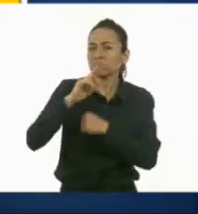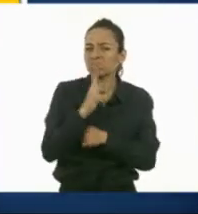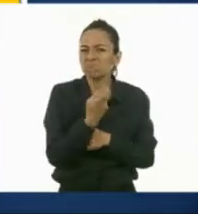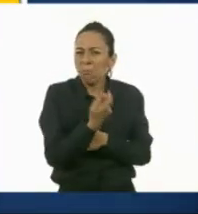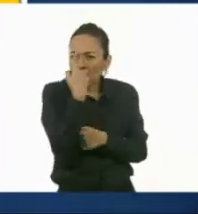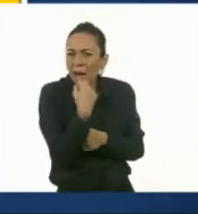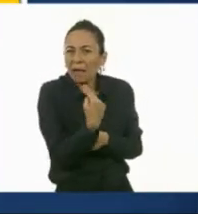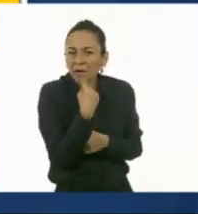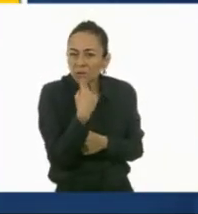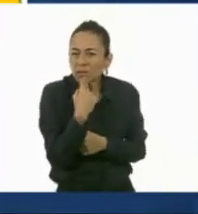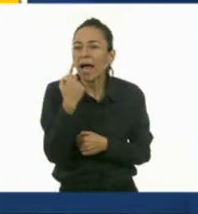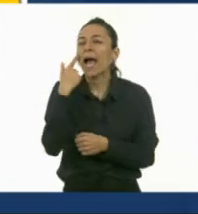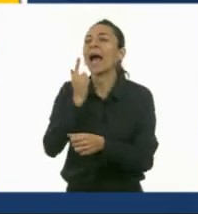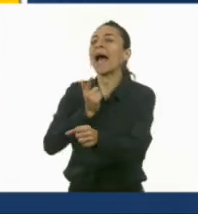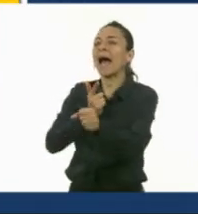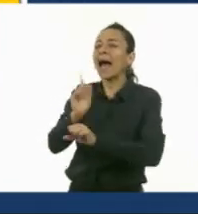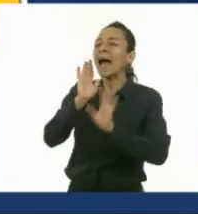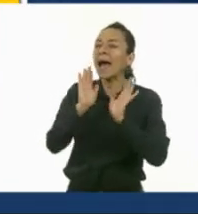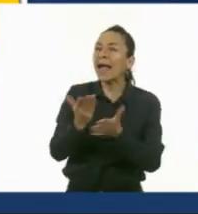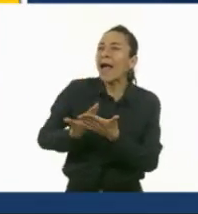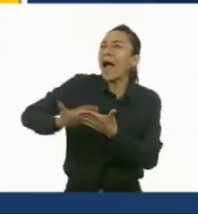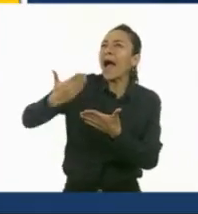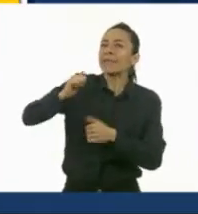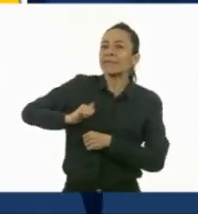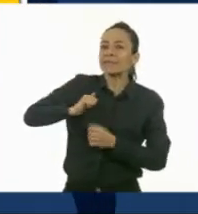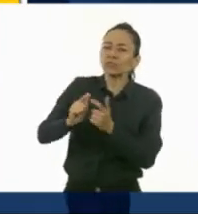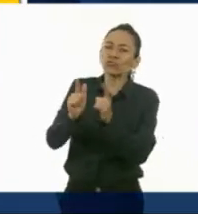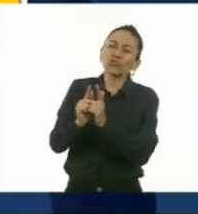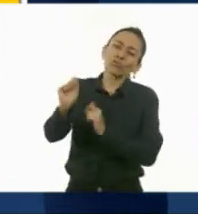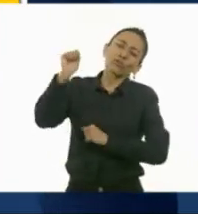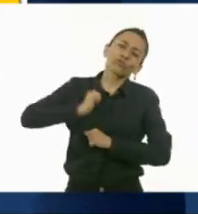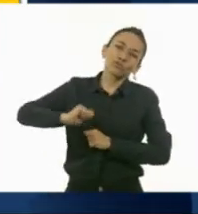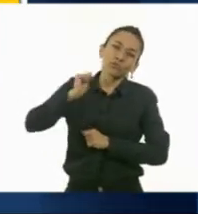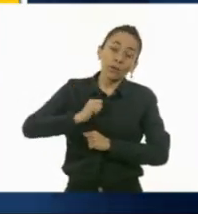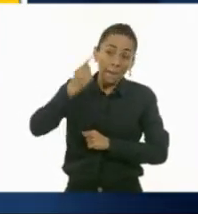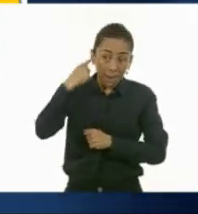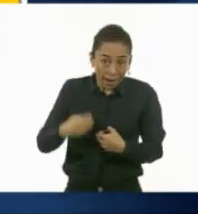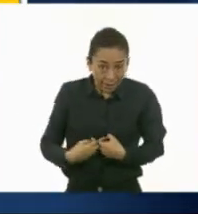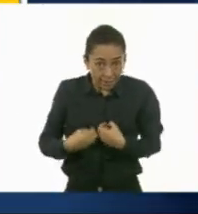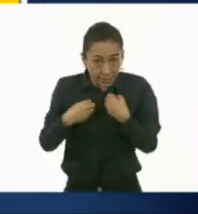más antiguas, para poder garantizar la vida necesitamos agua.